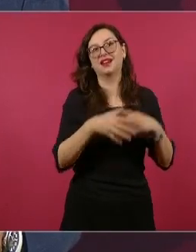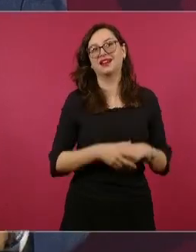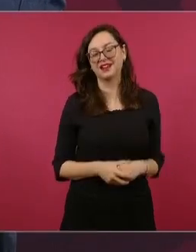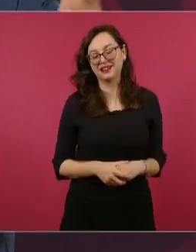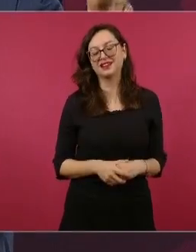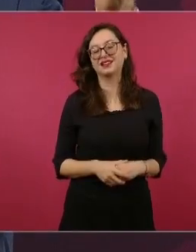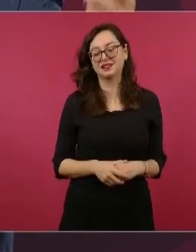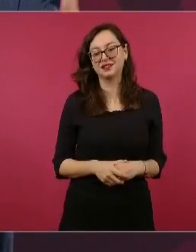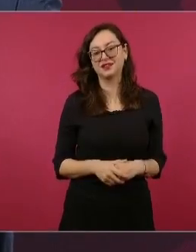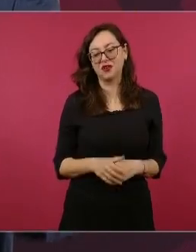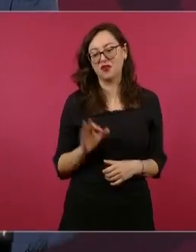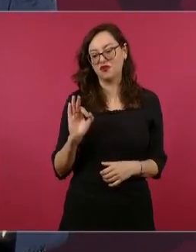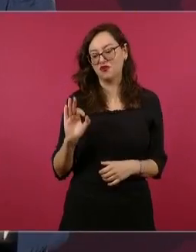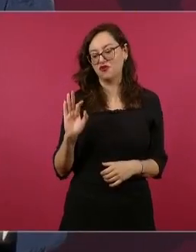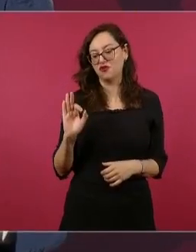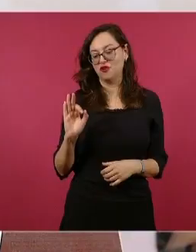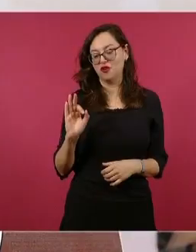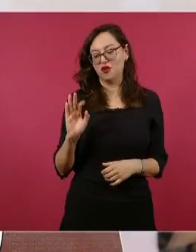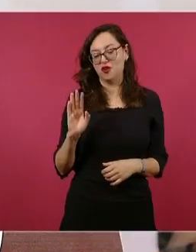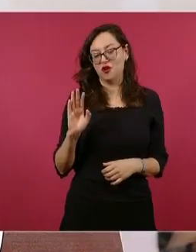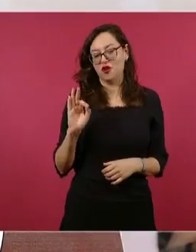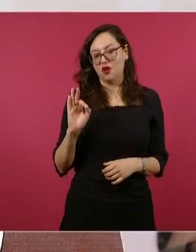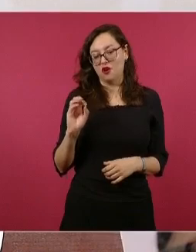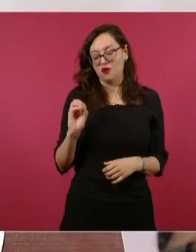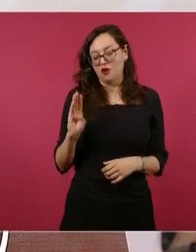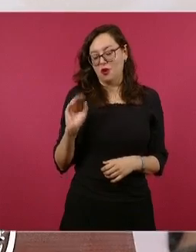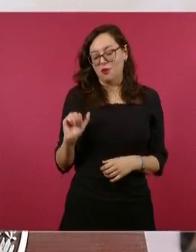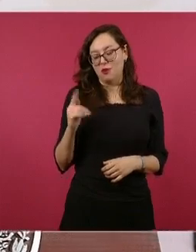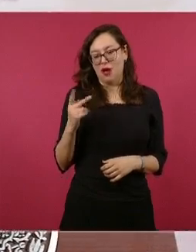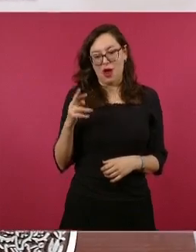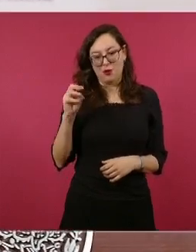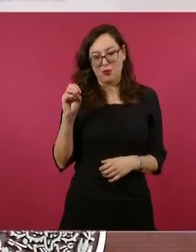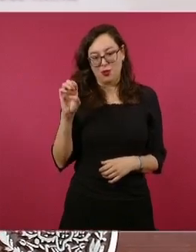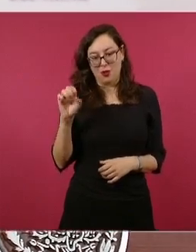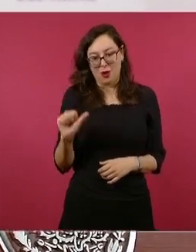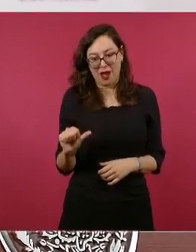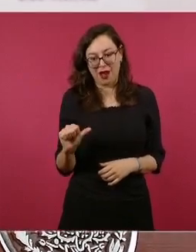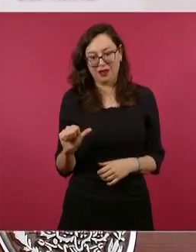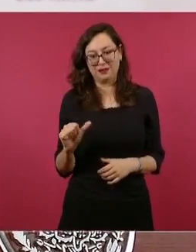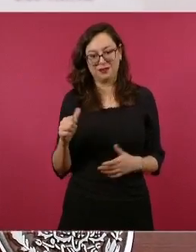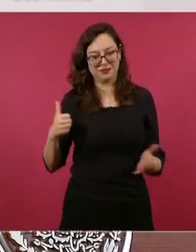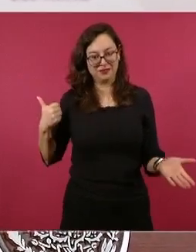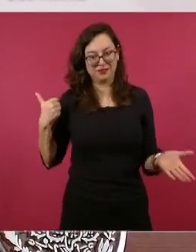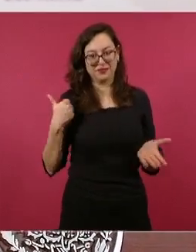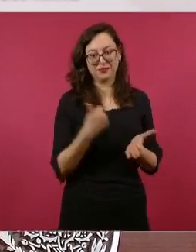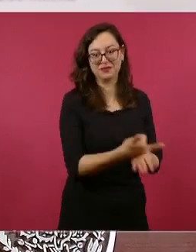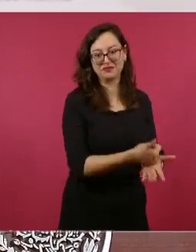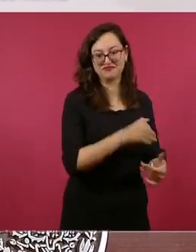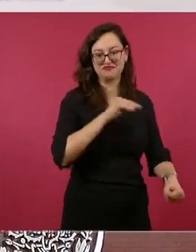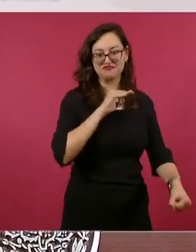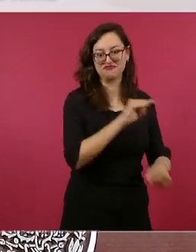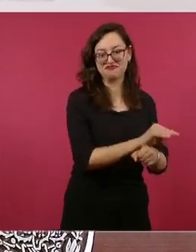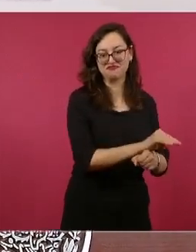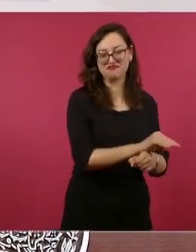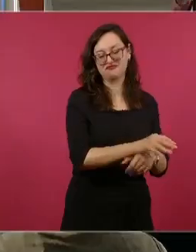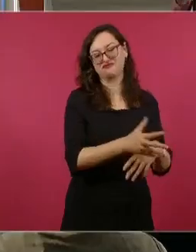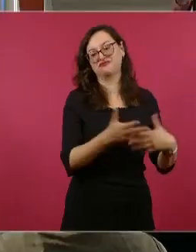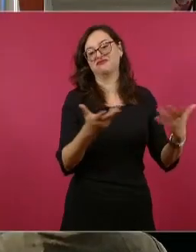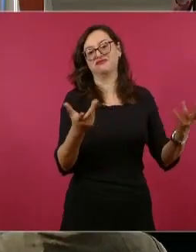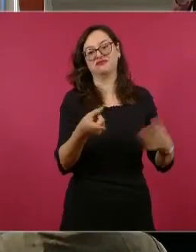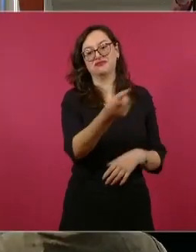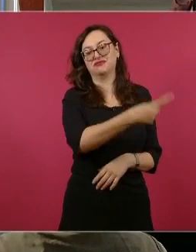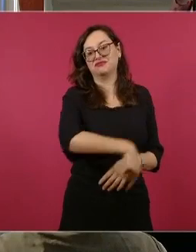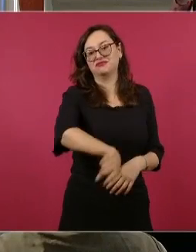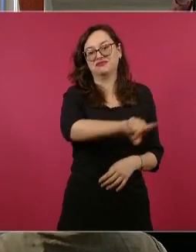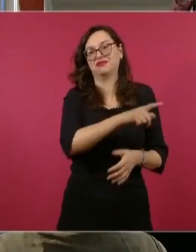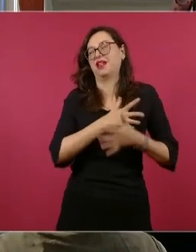con el Fodoproa, con virtud de las deudas privadas y unos cuantos en deuda pública, es un